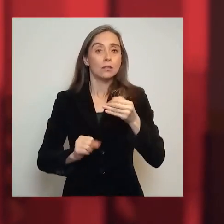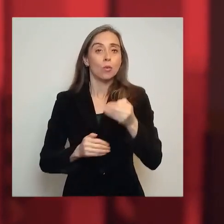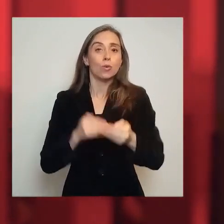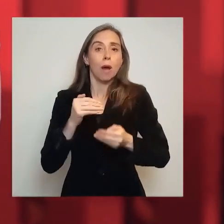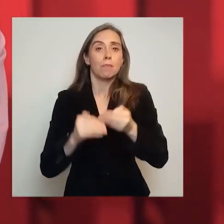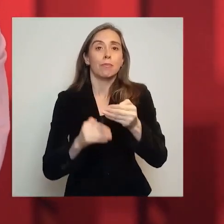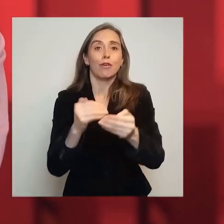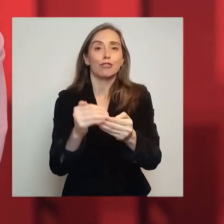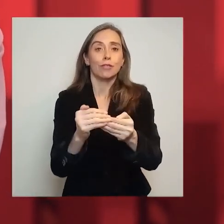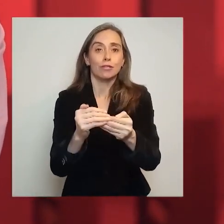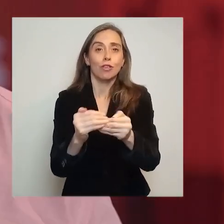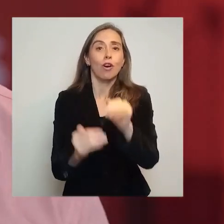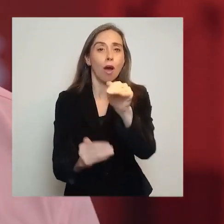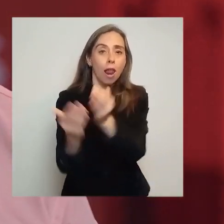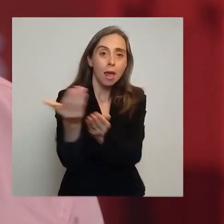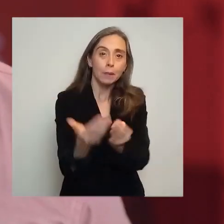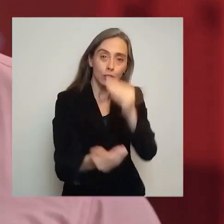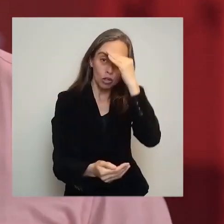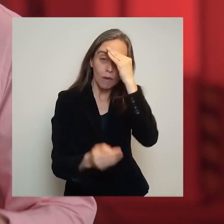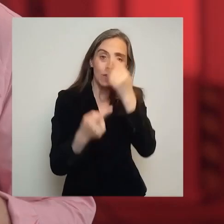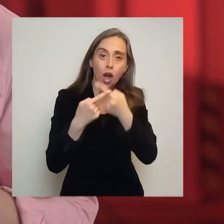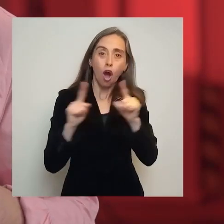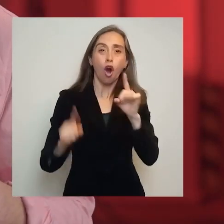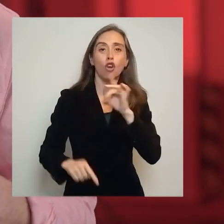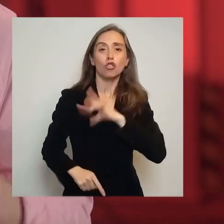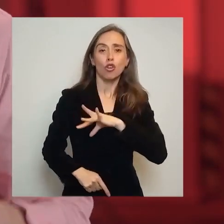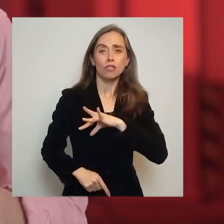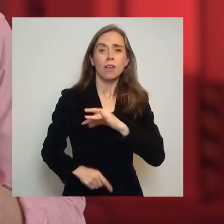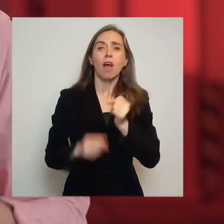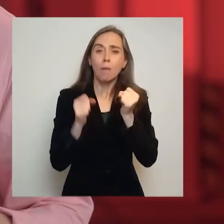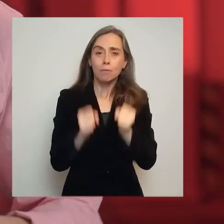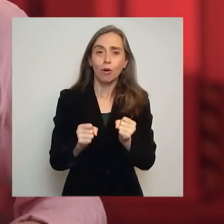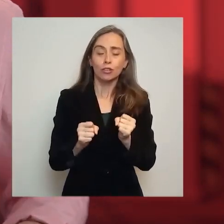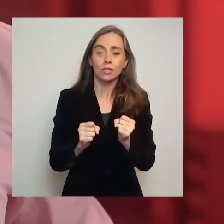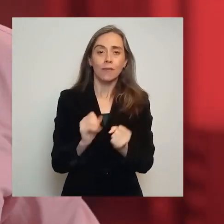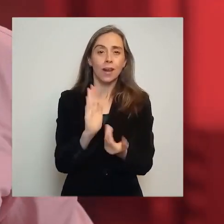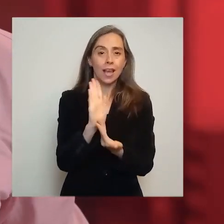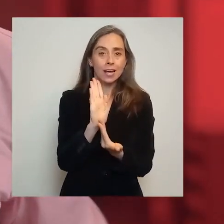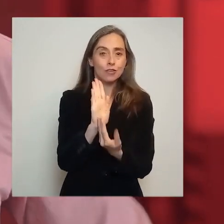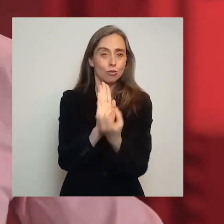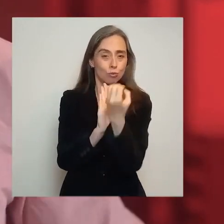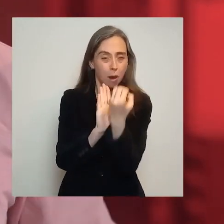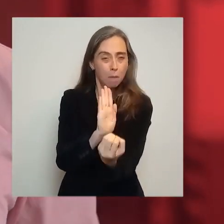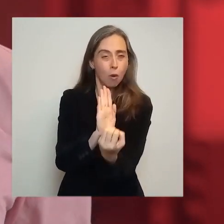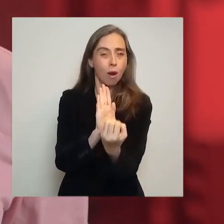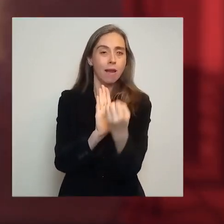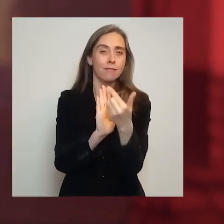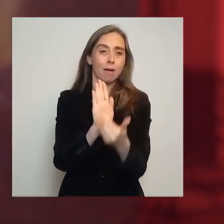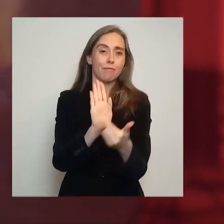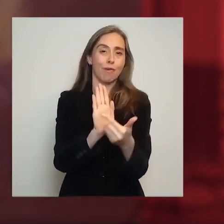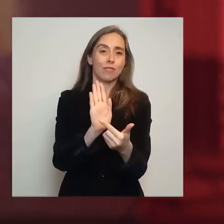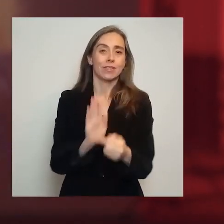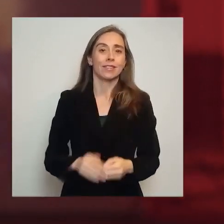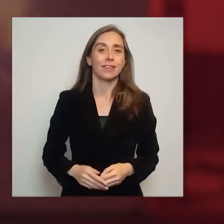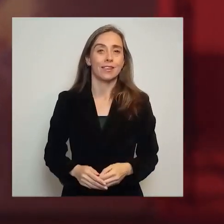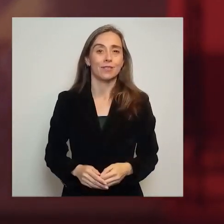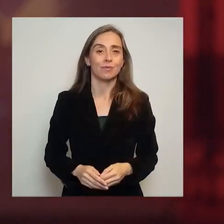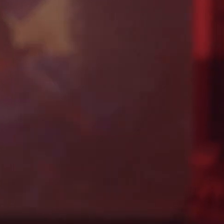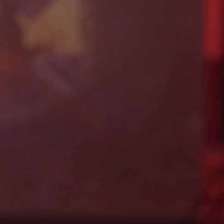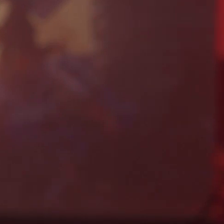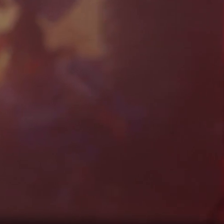su proceso. Les invito a confiar que otro Chile es posible. Esto es una buena política.